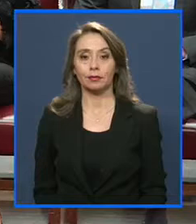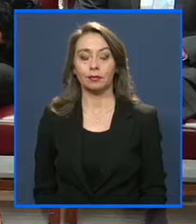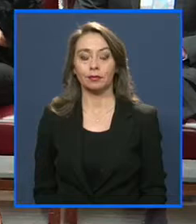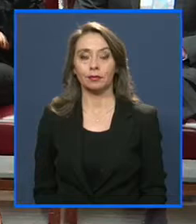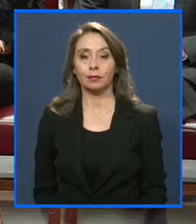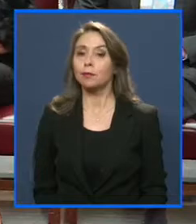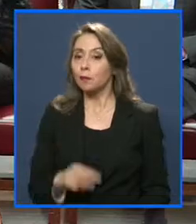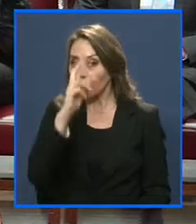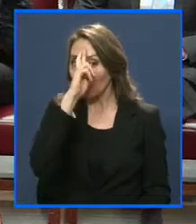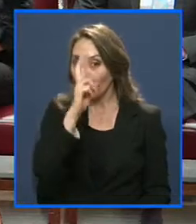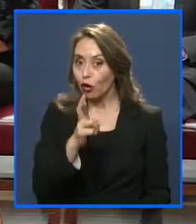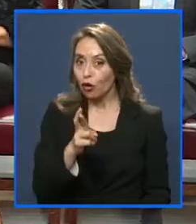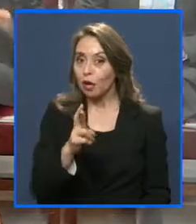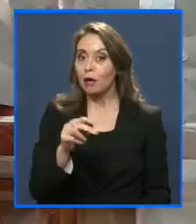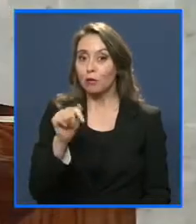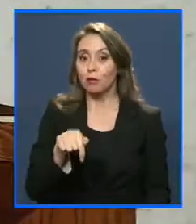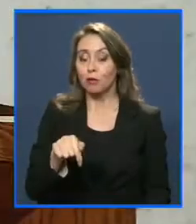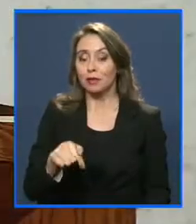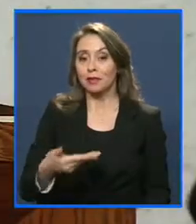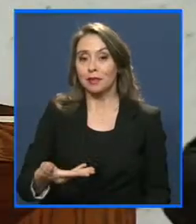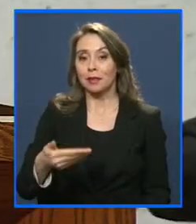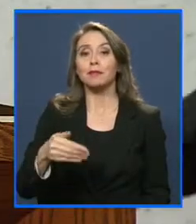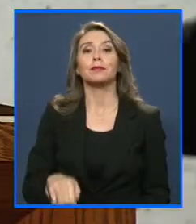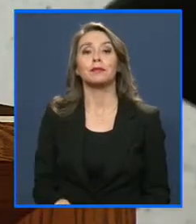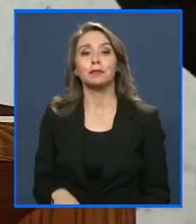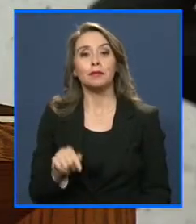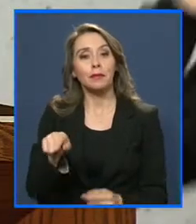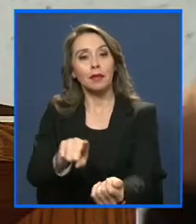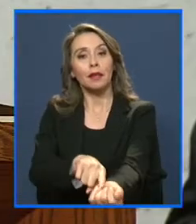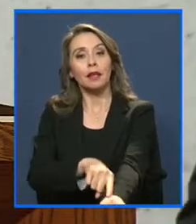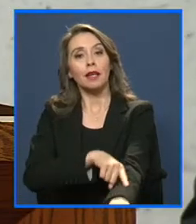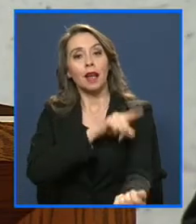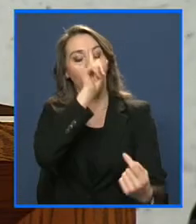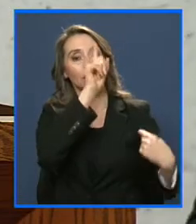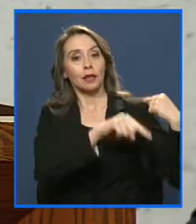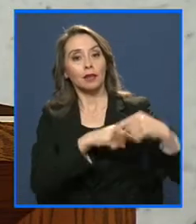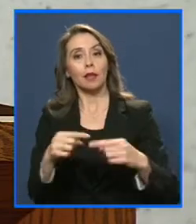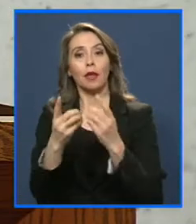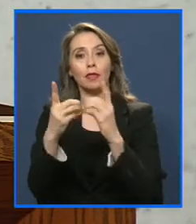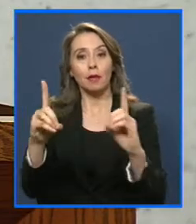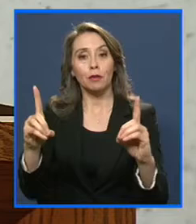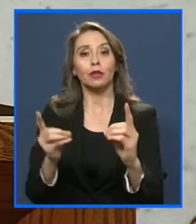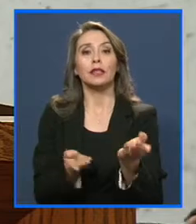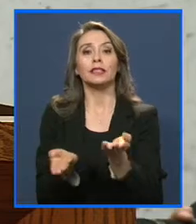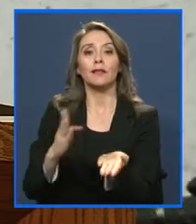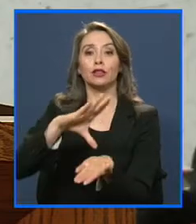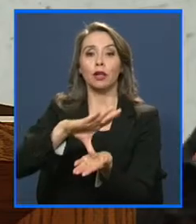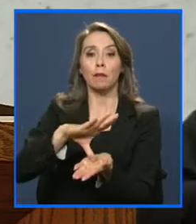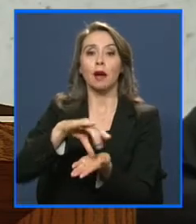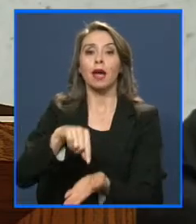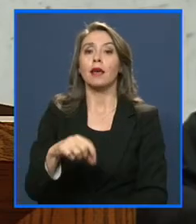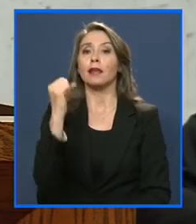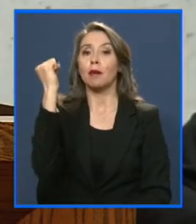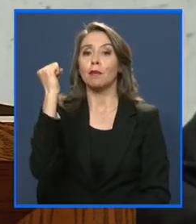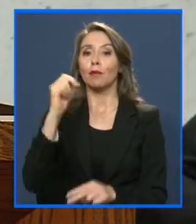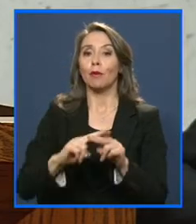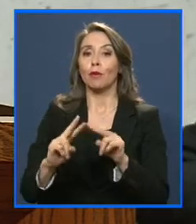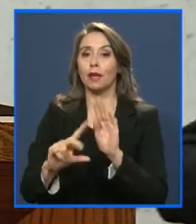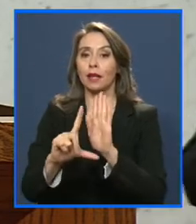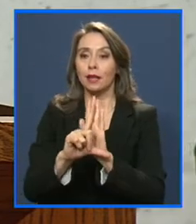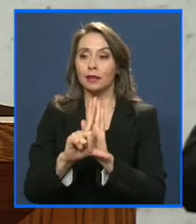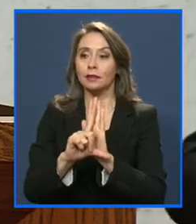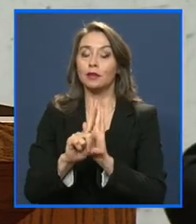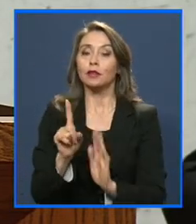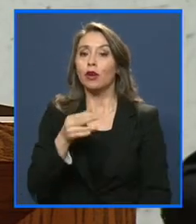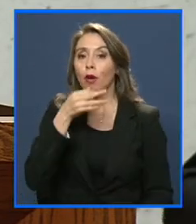con ramos en esta ocasión una larga tradición democrática de servicio al país desde el poder legislativo y no me